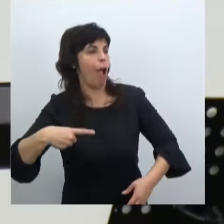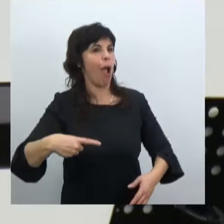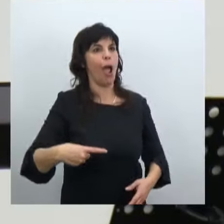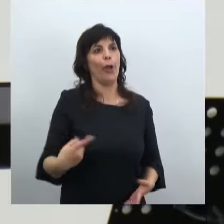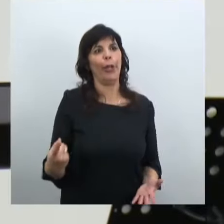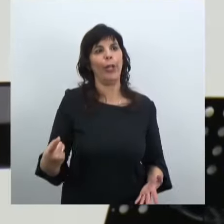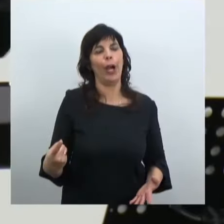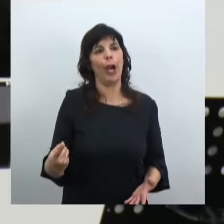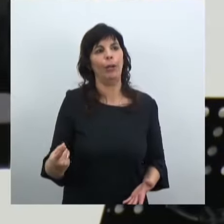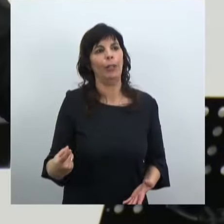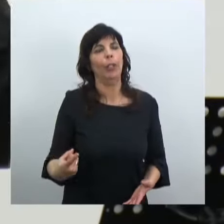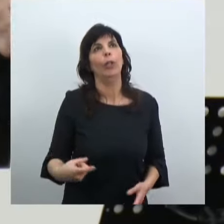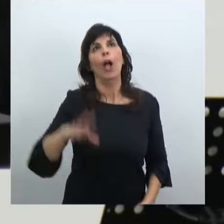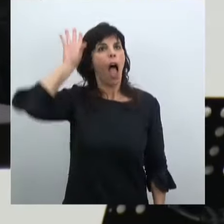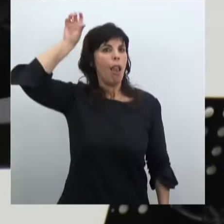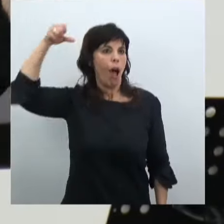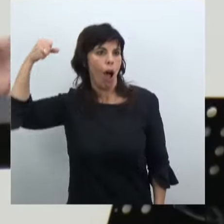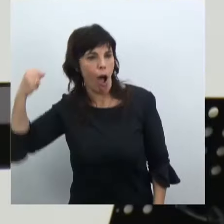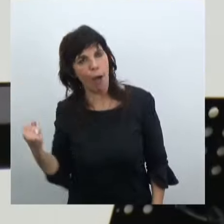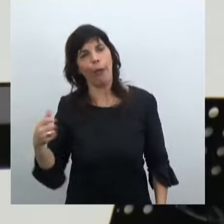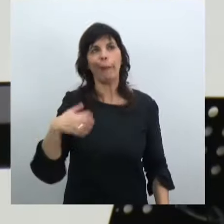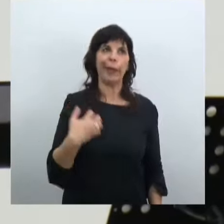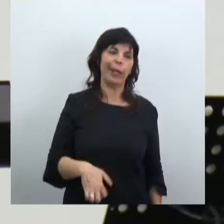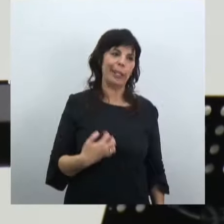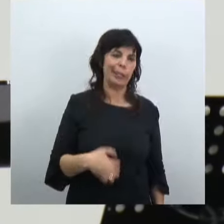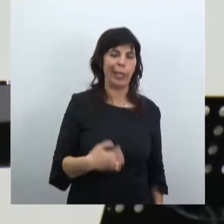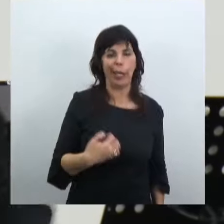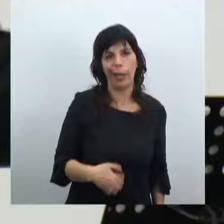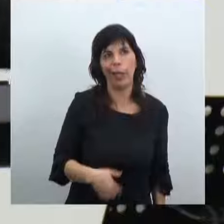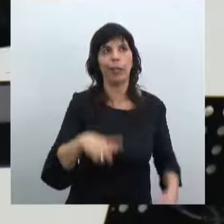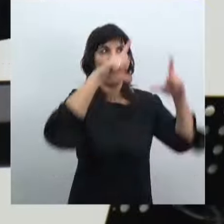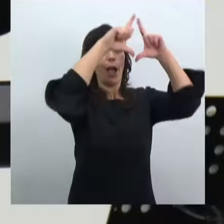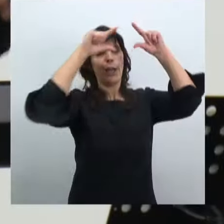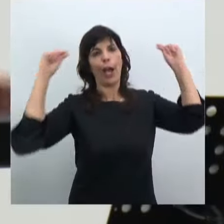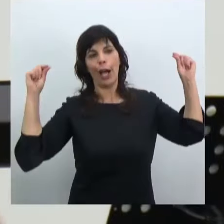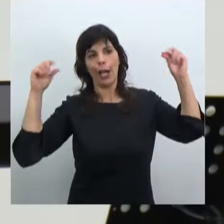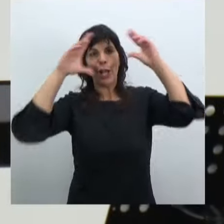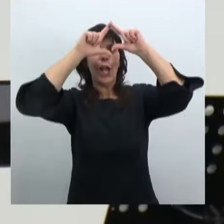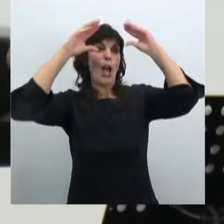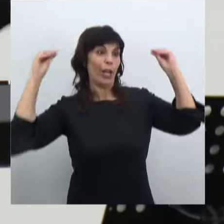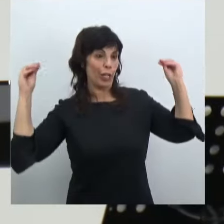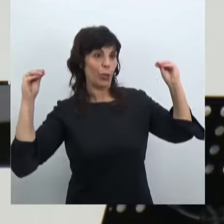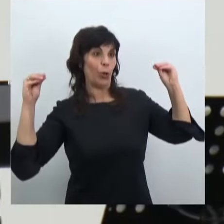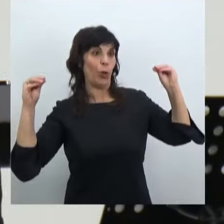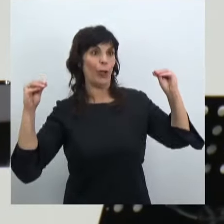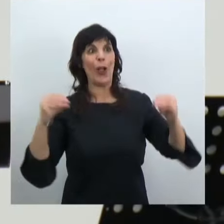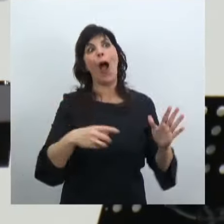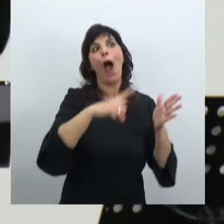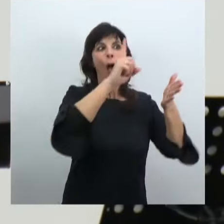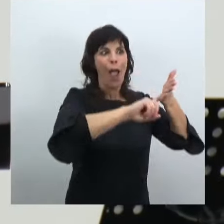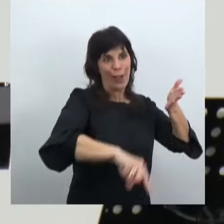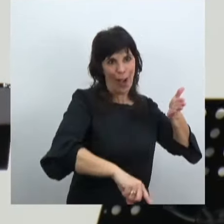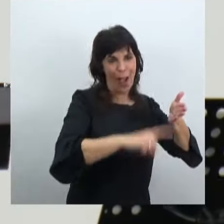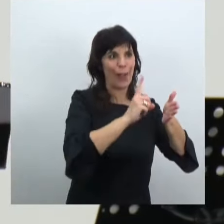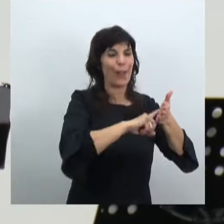Agua Dulce, en Lanzarote, en Fuerteventura, en Asturias, ayúdame a alguien más. ¡Ah! En Galicia, en